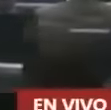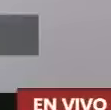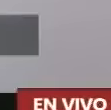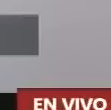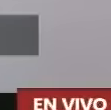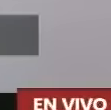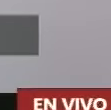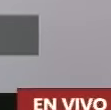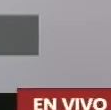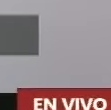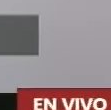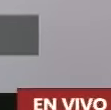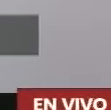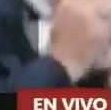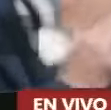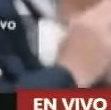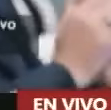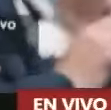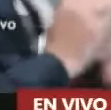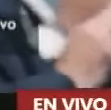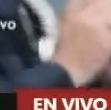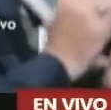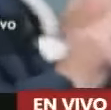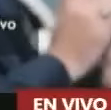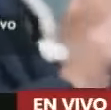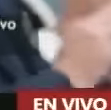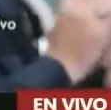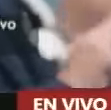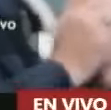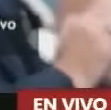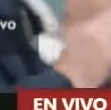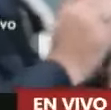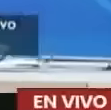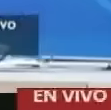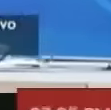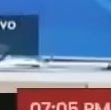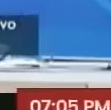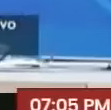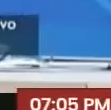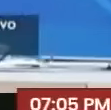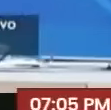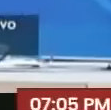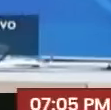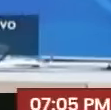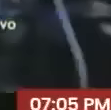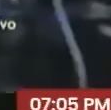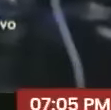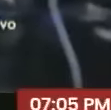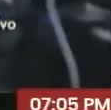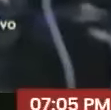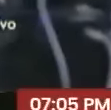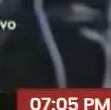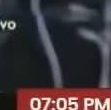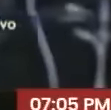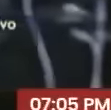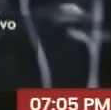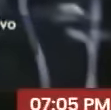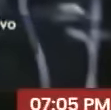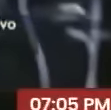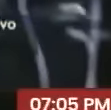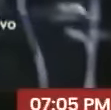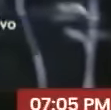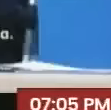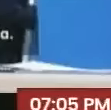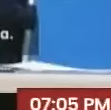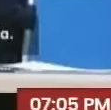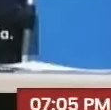el comercio, en la expansión de la riqueza, entre el sector privado y el sector público, con un solo objetivo: el desarrollo económico